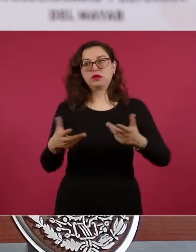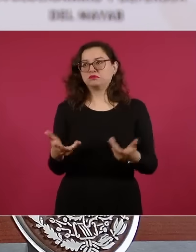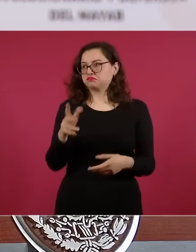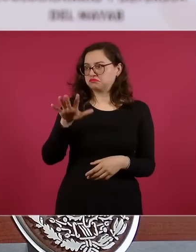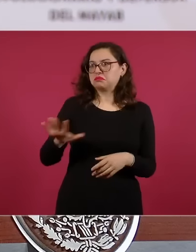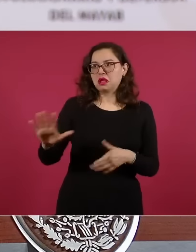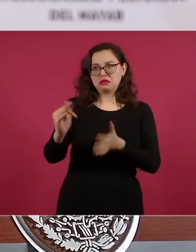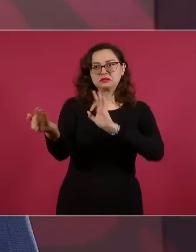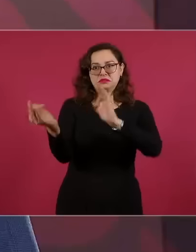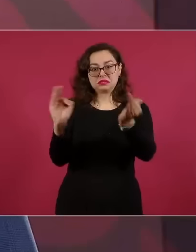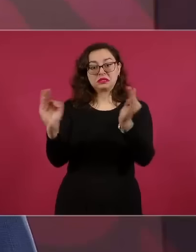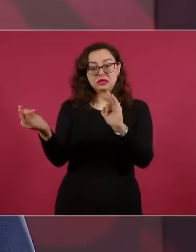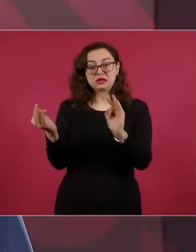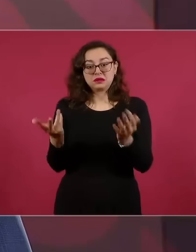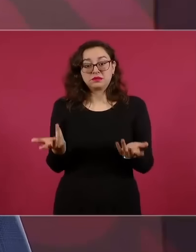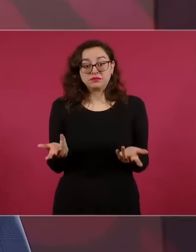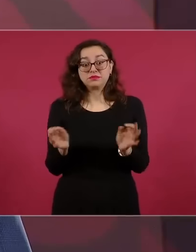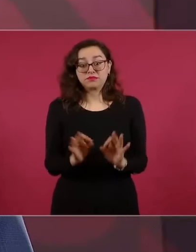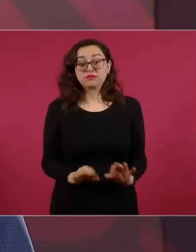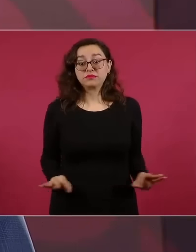que